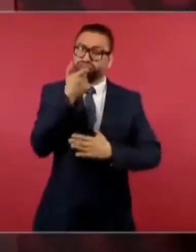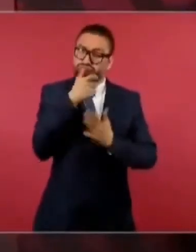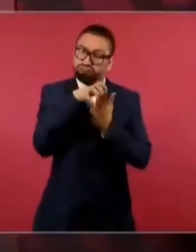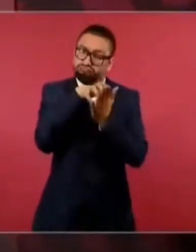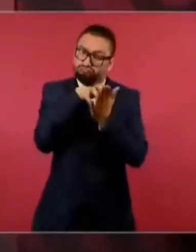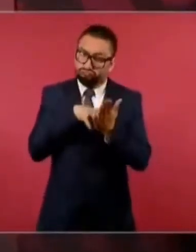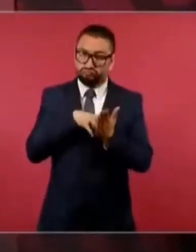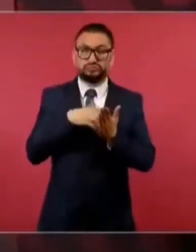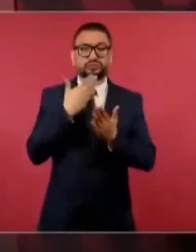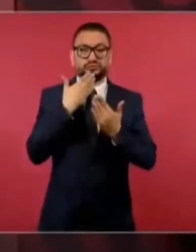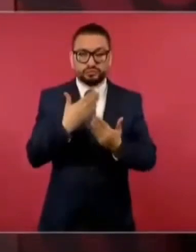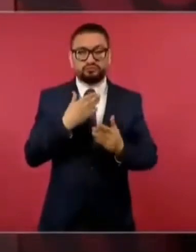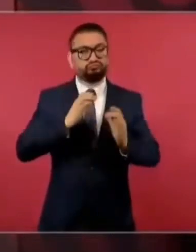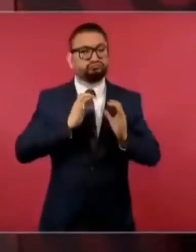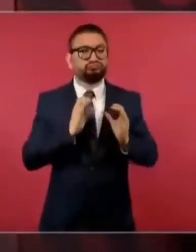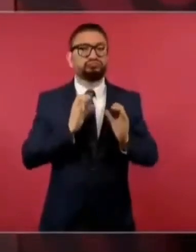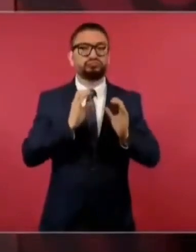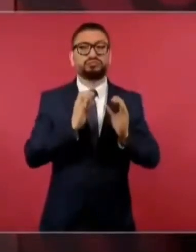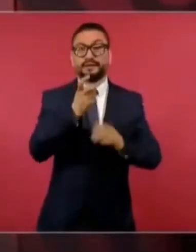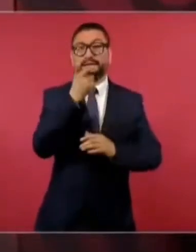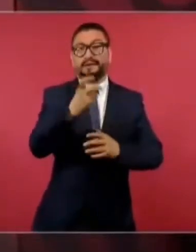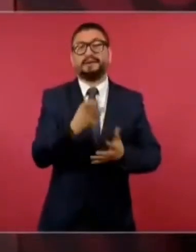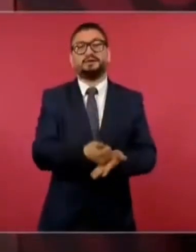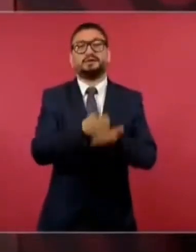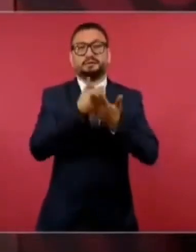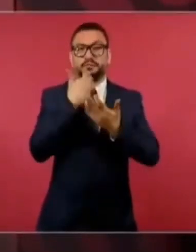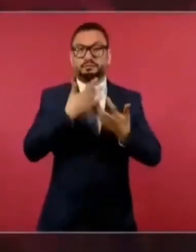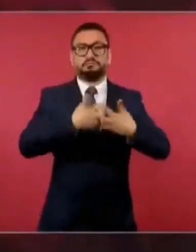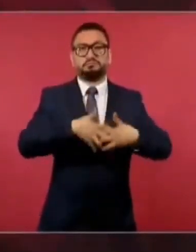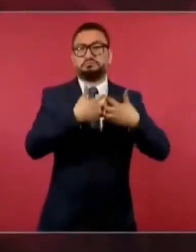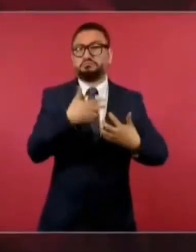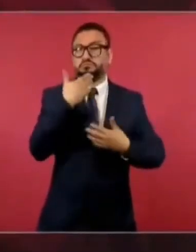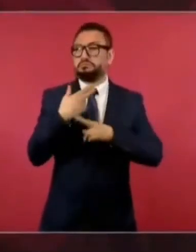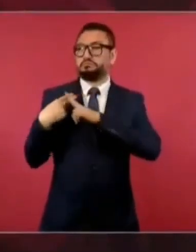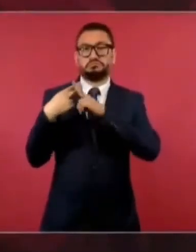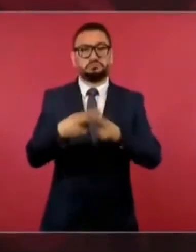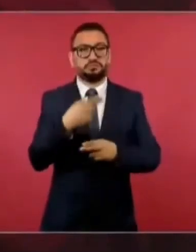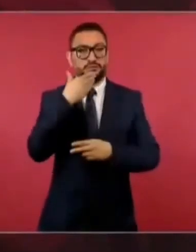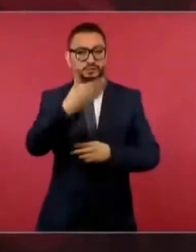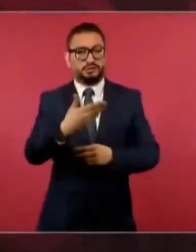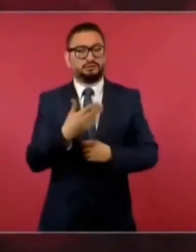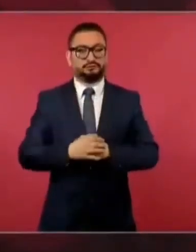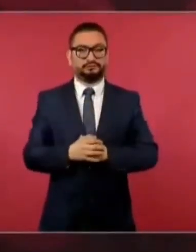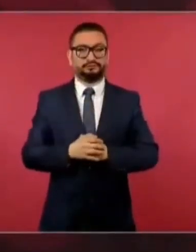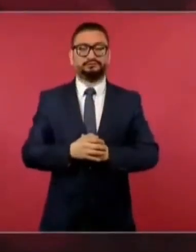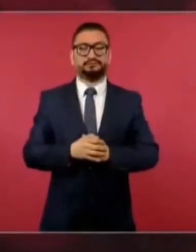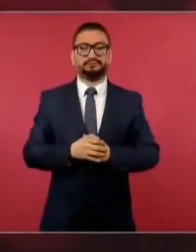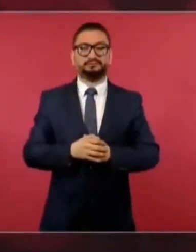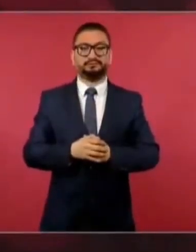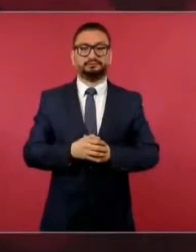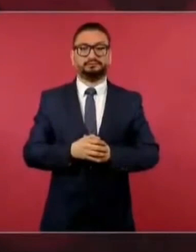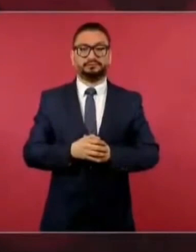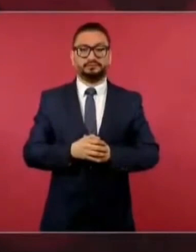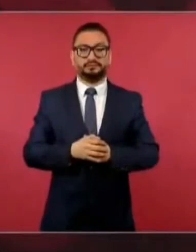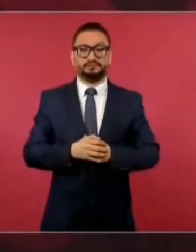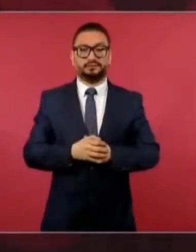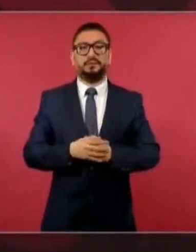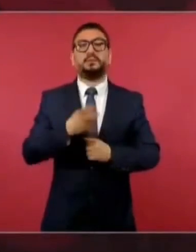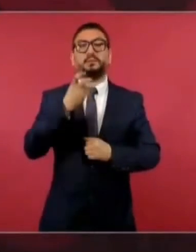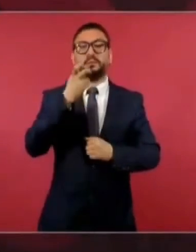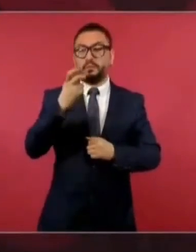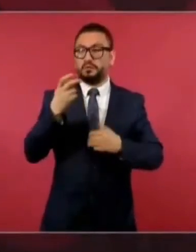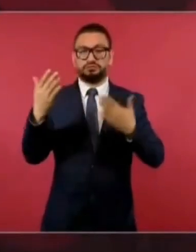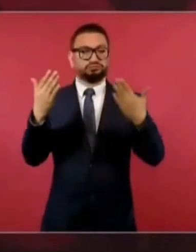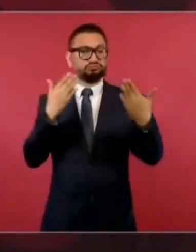nos ha funcionado muy bien. En esencia, frente al proyecto